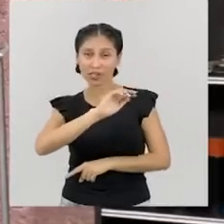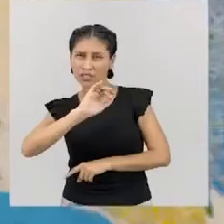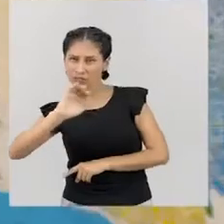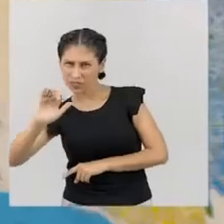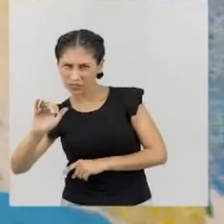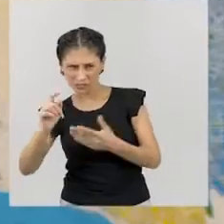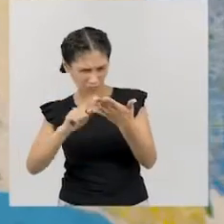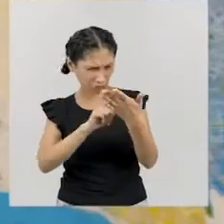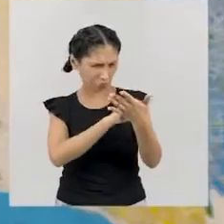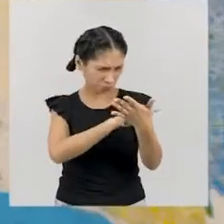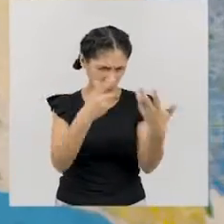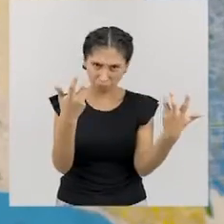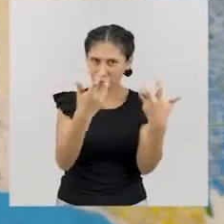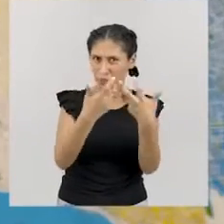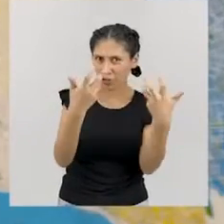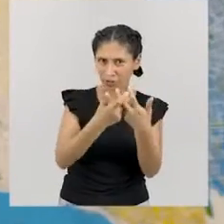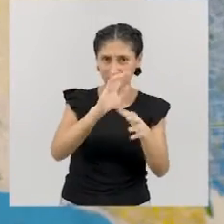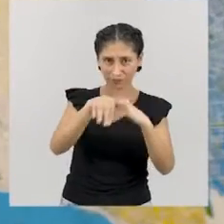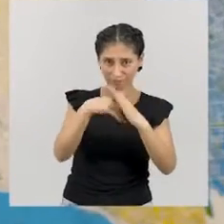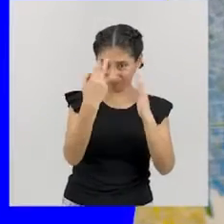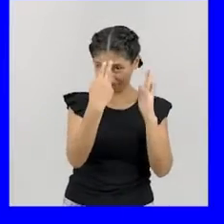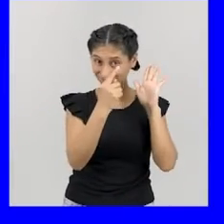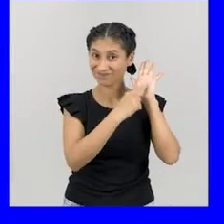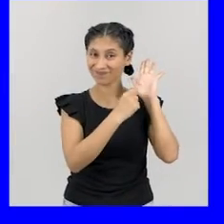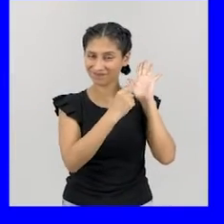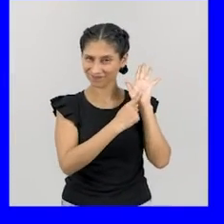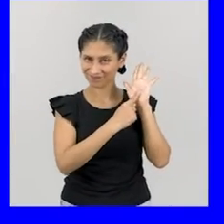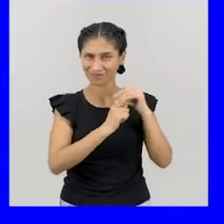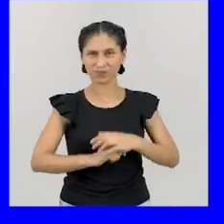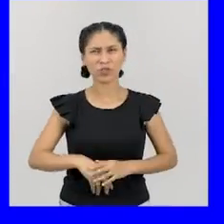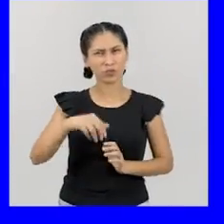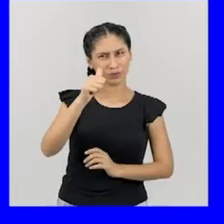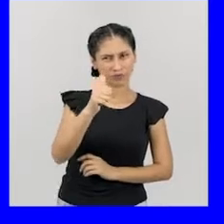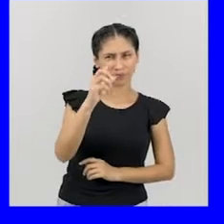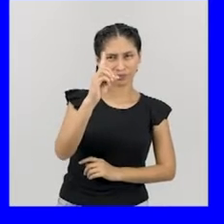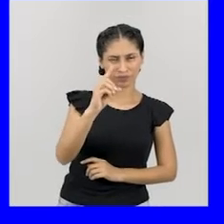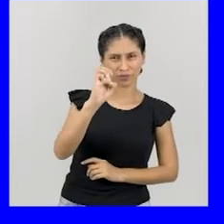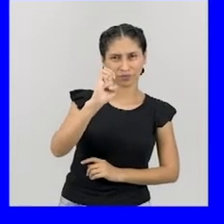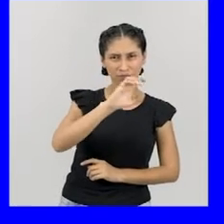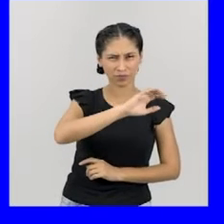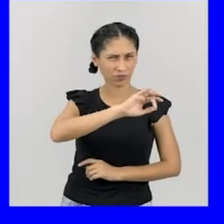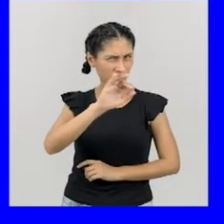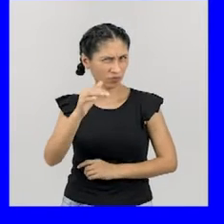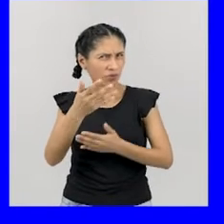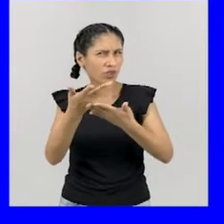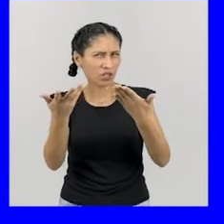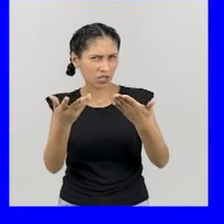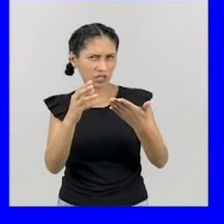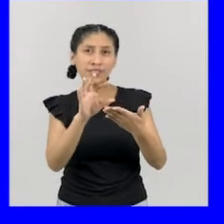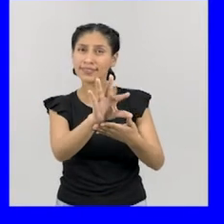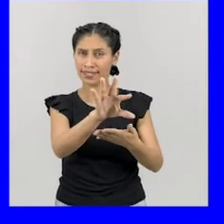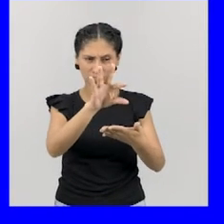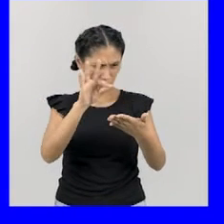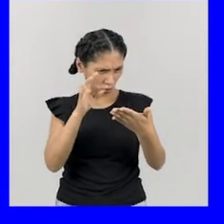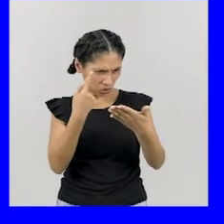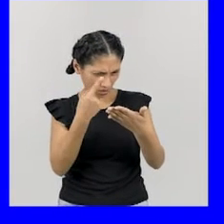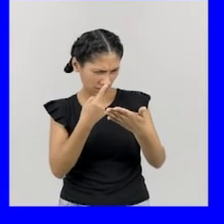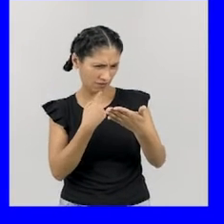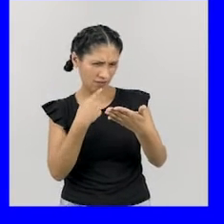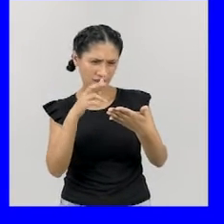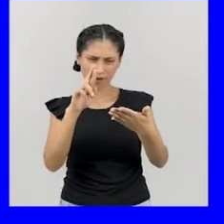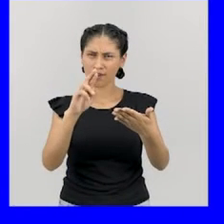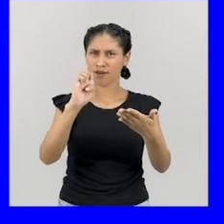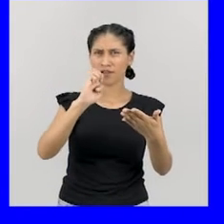sí. Detallemos cada una de las propiedades. 1. Adecuación. Es la elección del registro